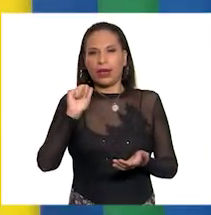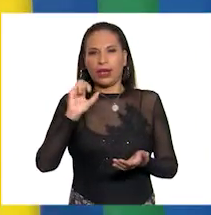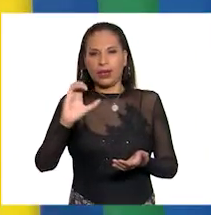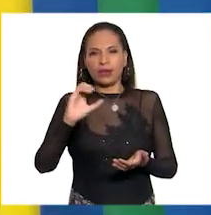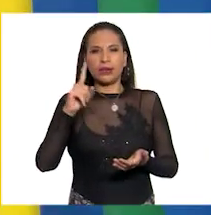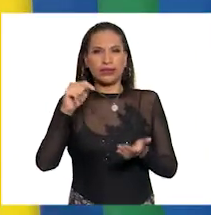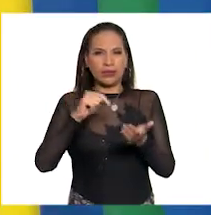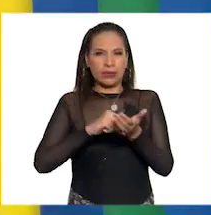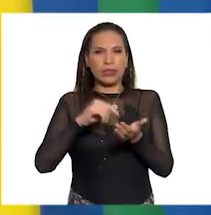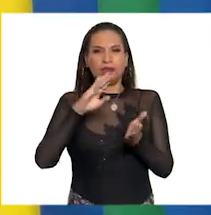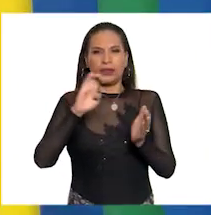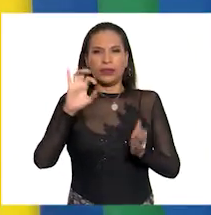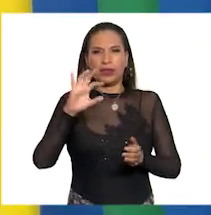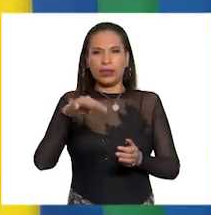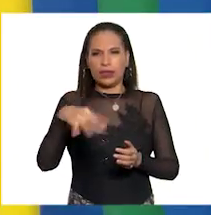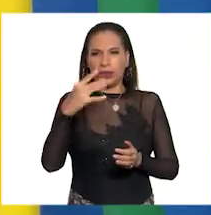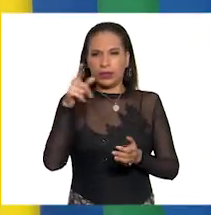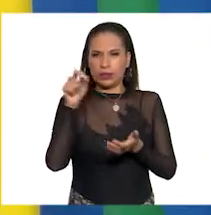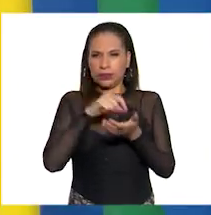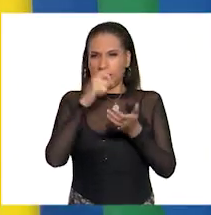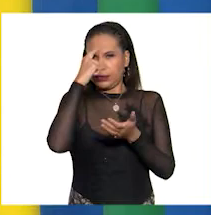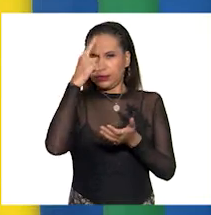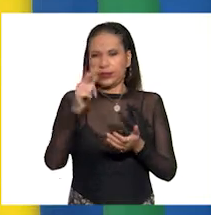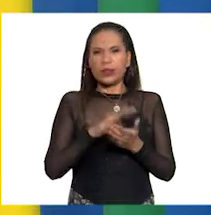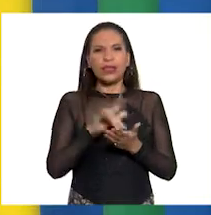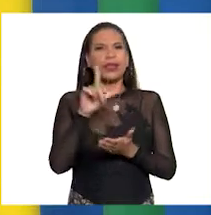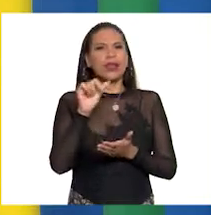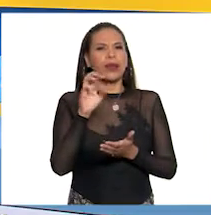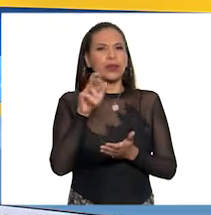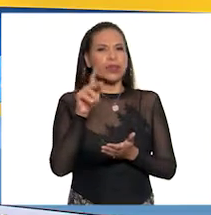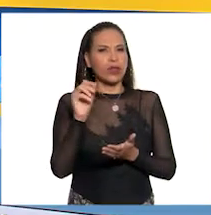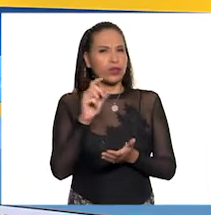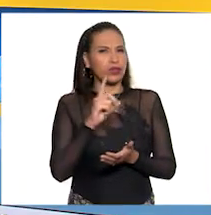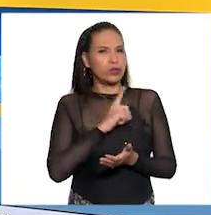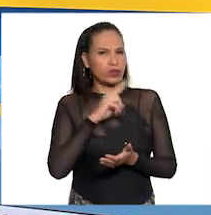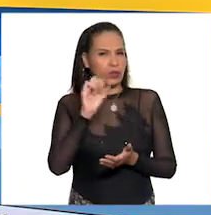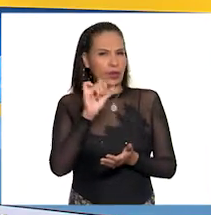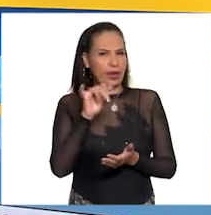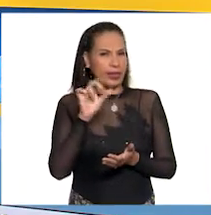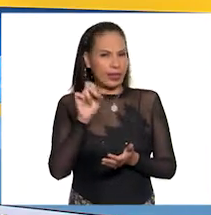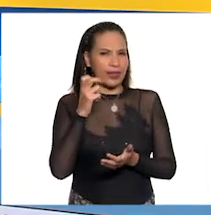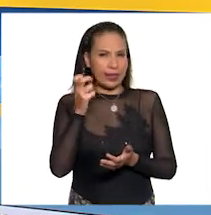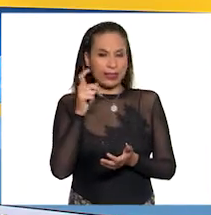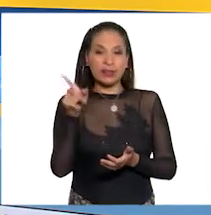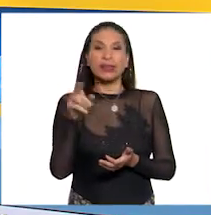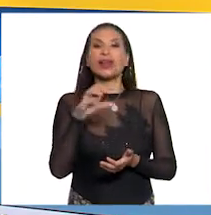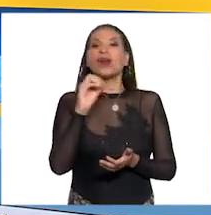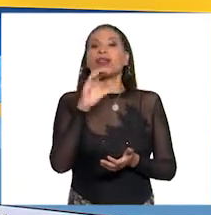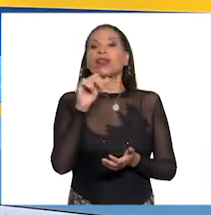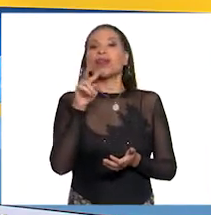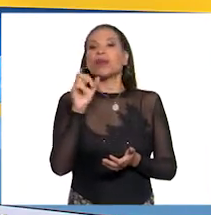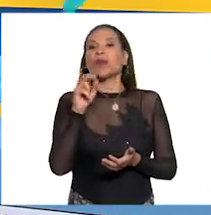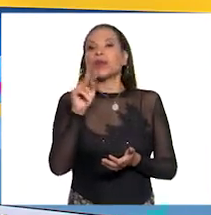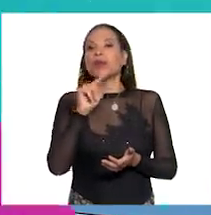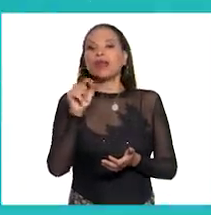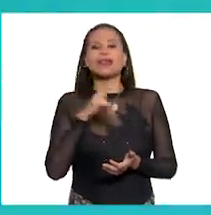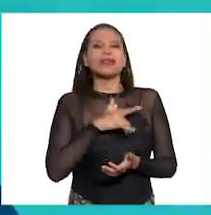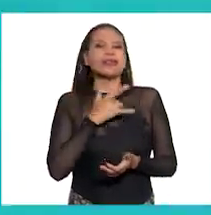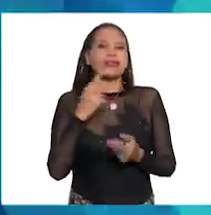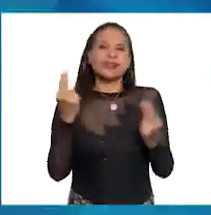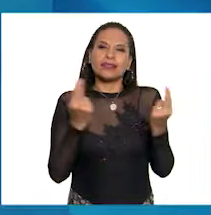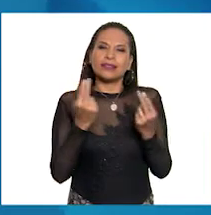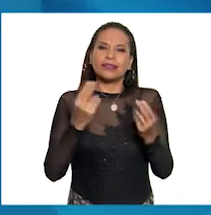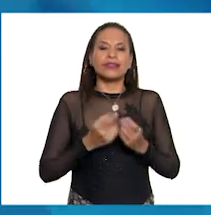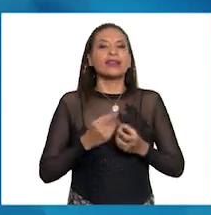¿Octavio Paz? ¿No es el autor del Laberinto de la Soledad? Ese mero, sí. Octavio Paz sentía una gran necesidad